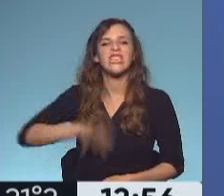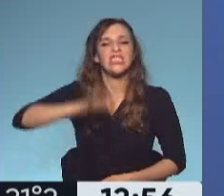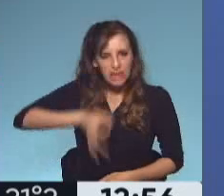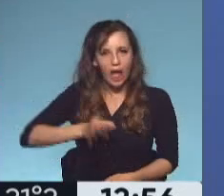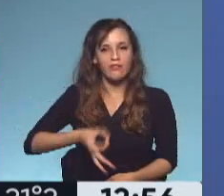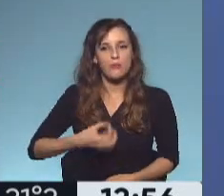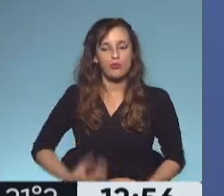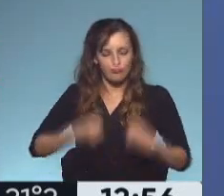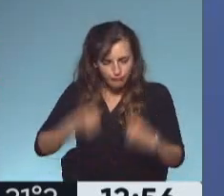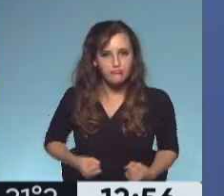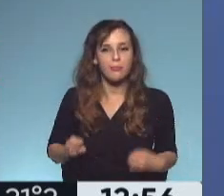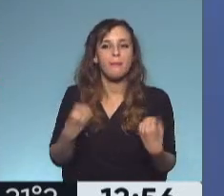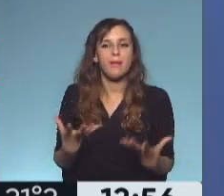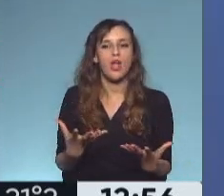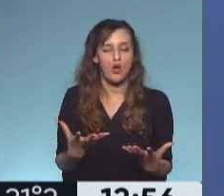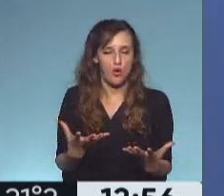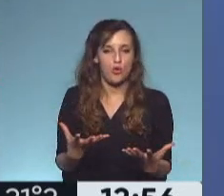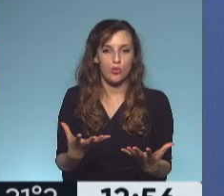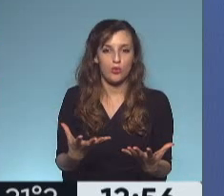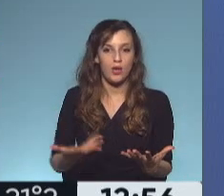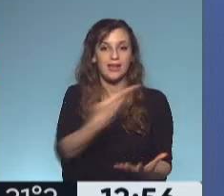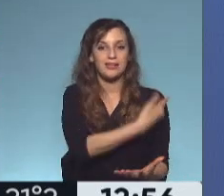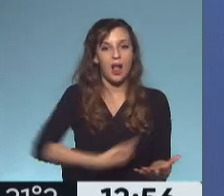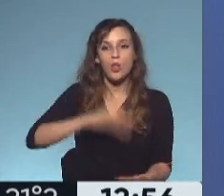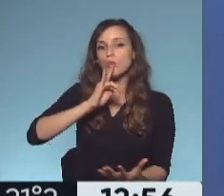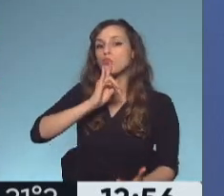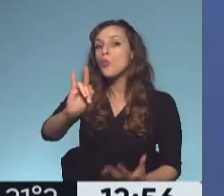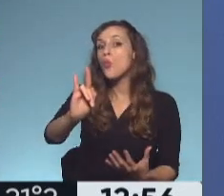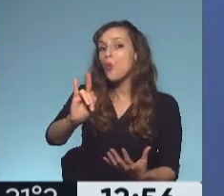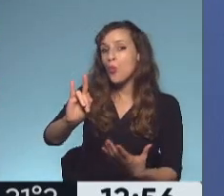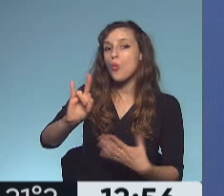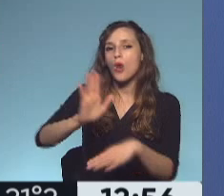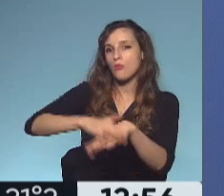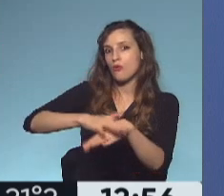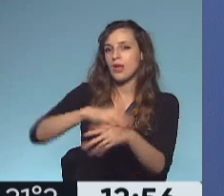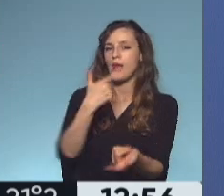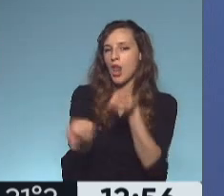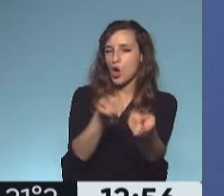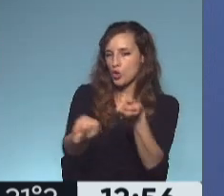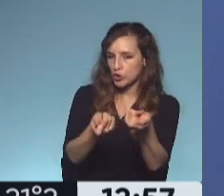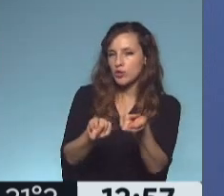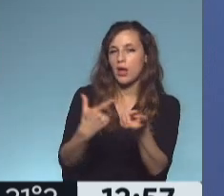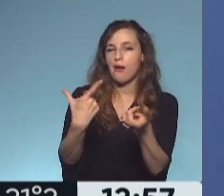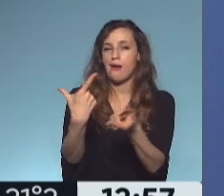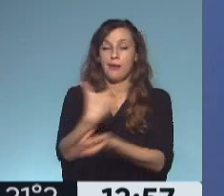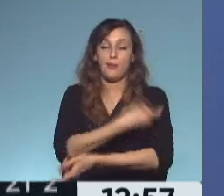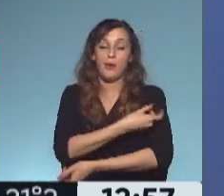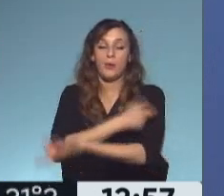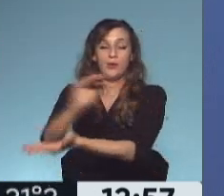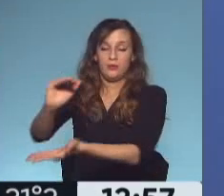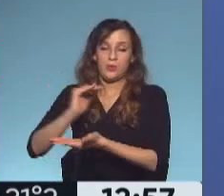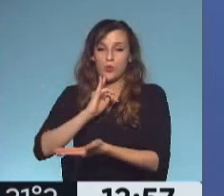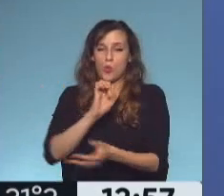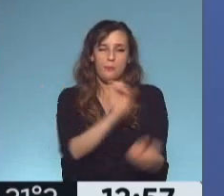mejor estrategia es que el Estado Nacional sea quien negocie y adquiera las vacunas en tiempo y forma y que las distribuya de manera